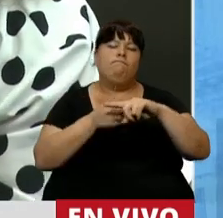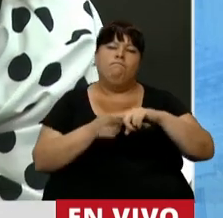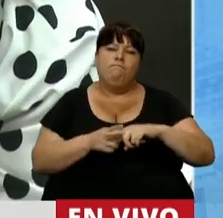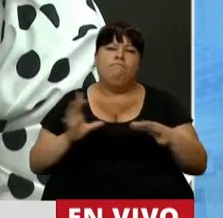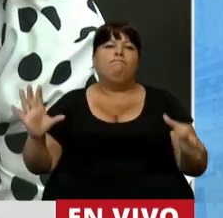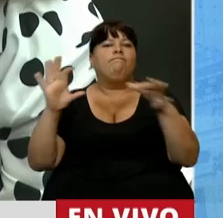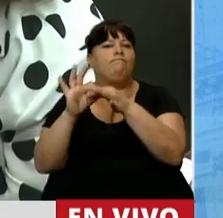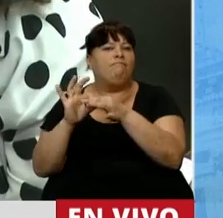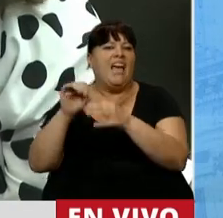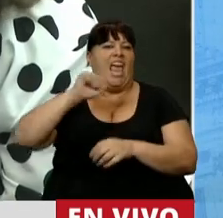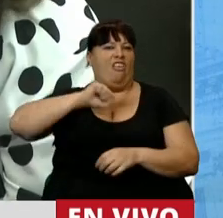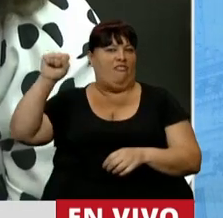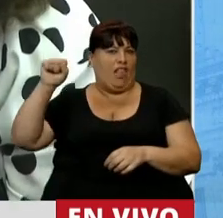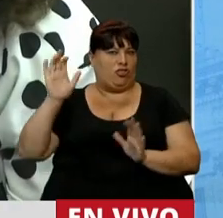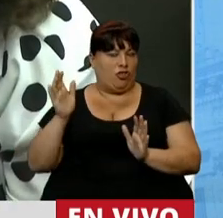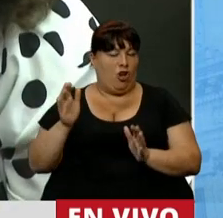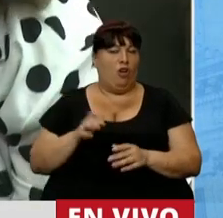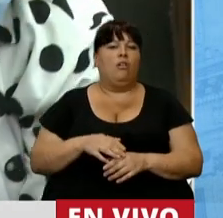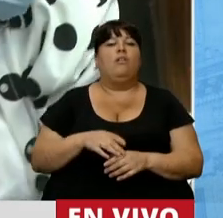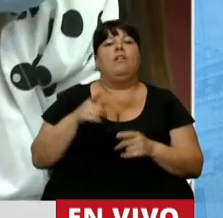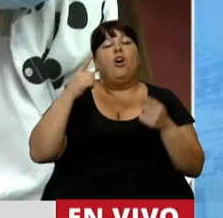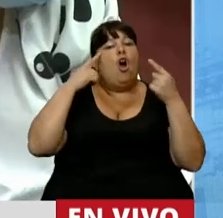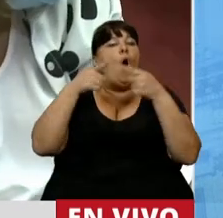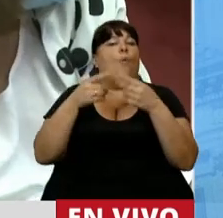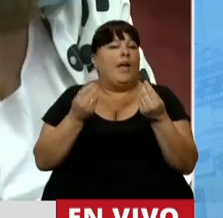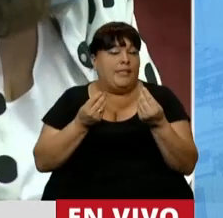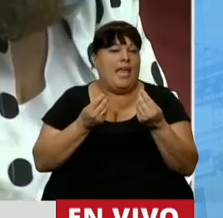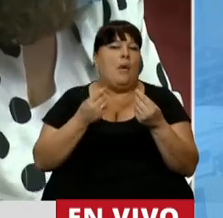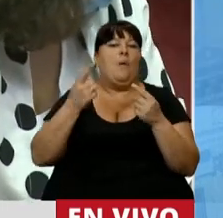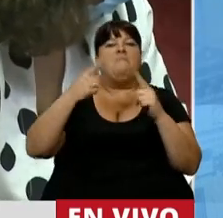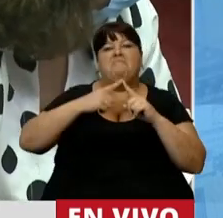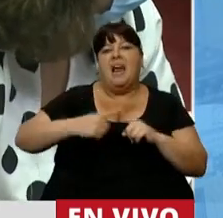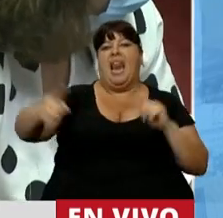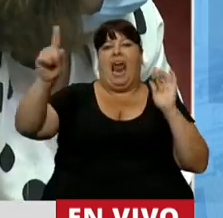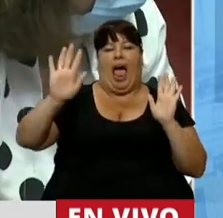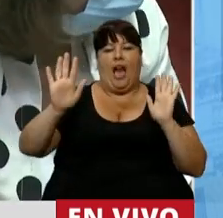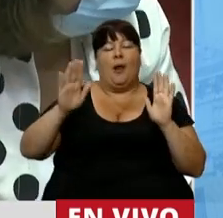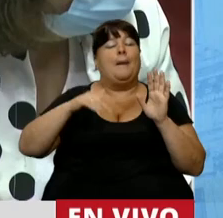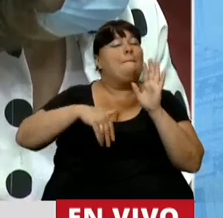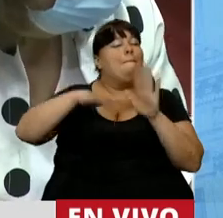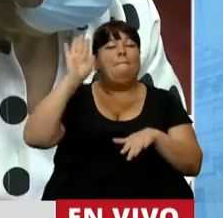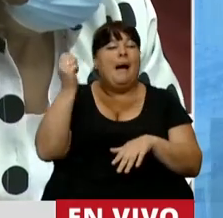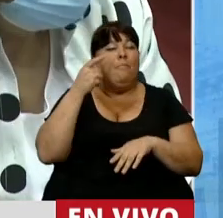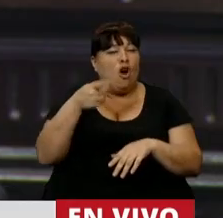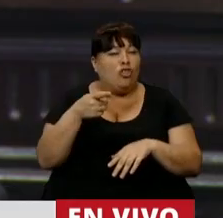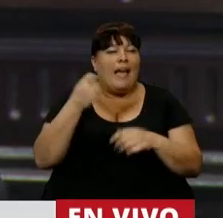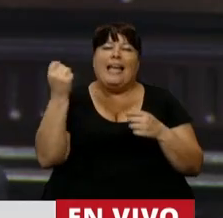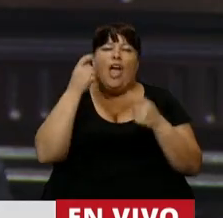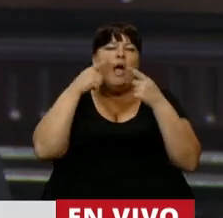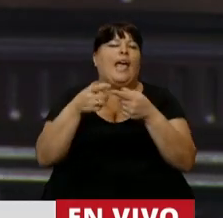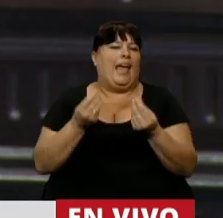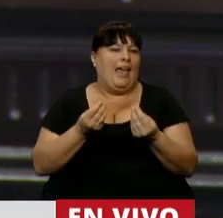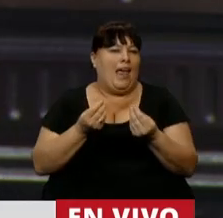estaba atado a la inflación y tenía como objetivo dar previsibilidad, pero por sobre todas las cosas lo que